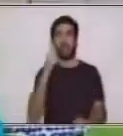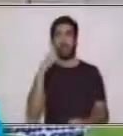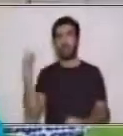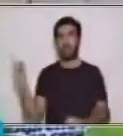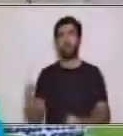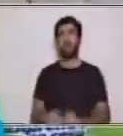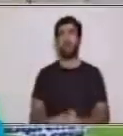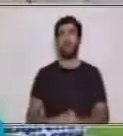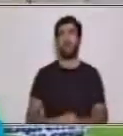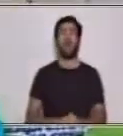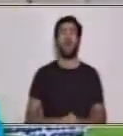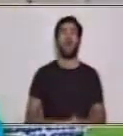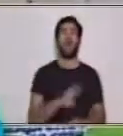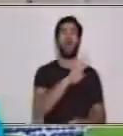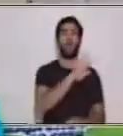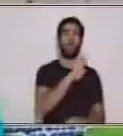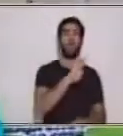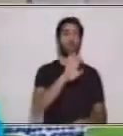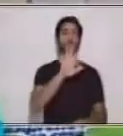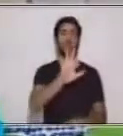A